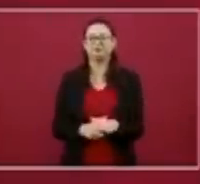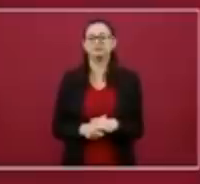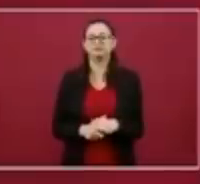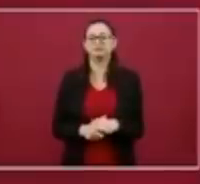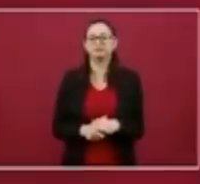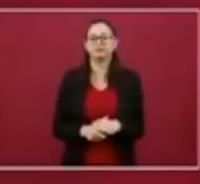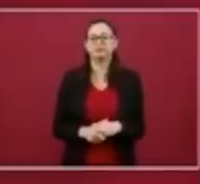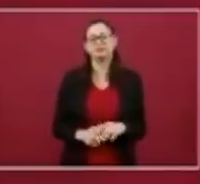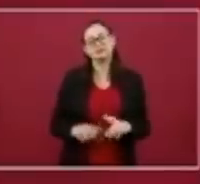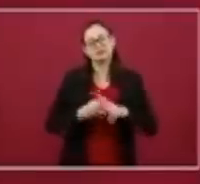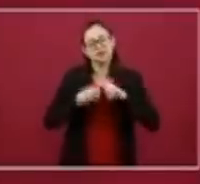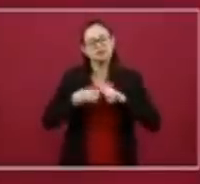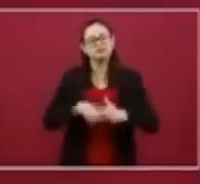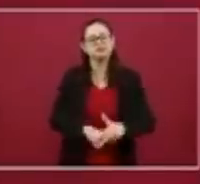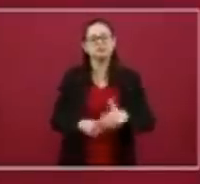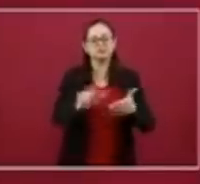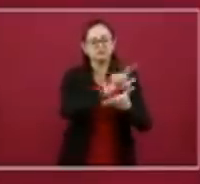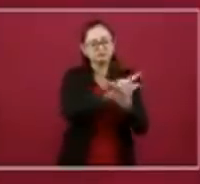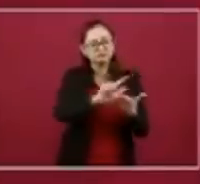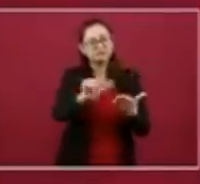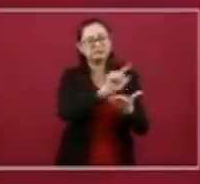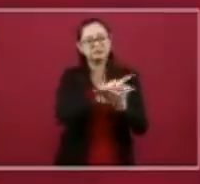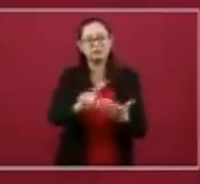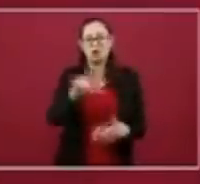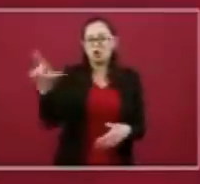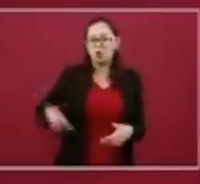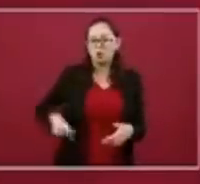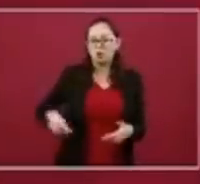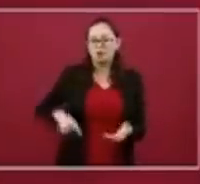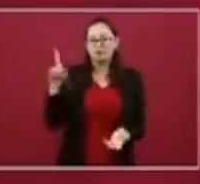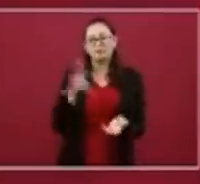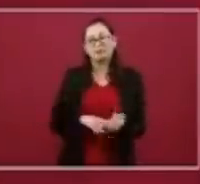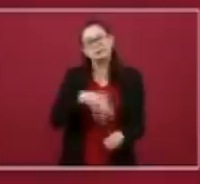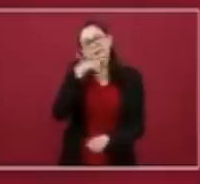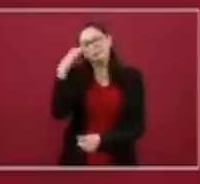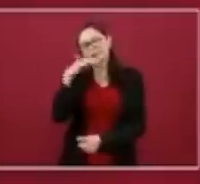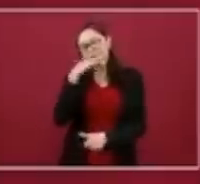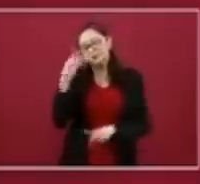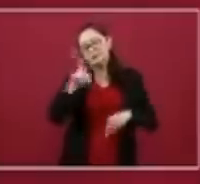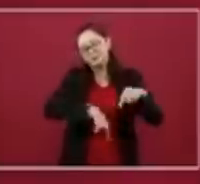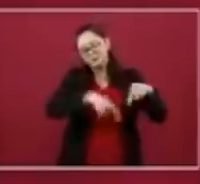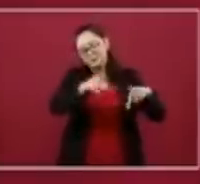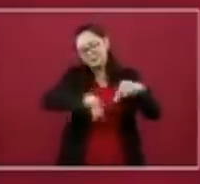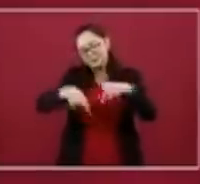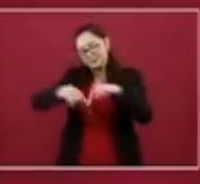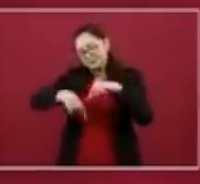estamos limpiando de corrupción el gobierno, porque